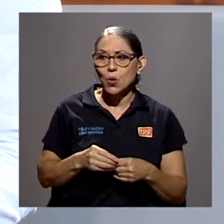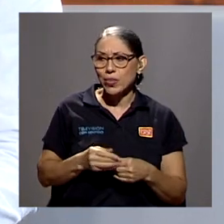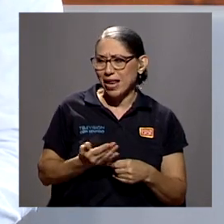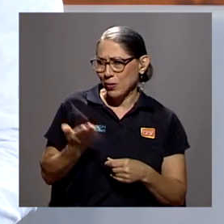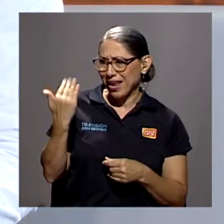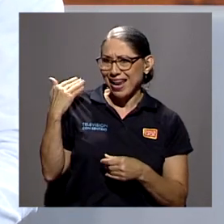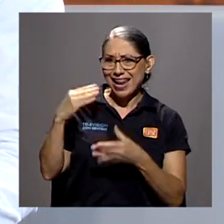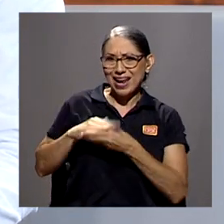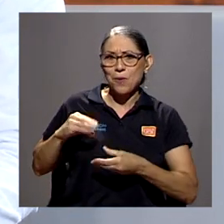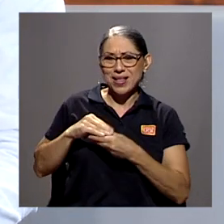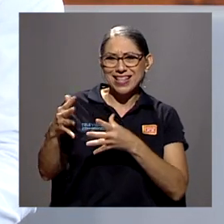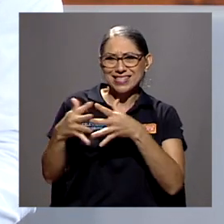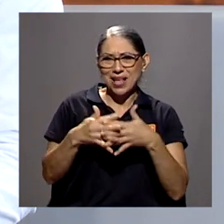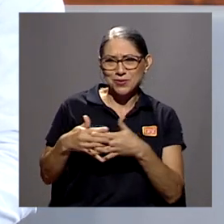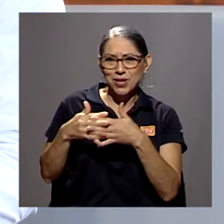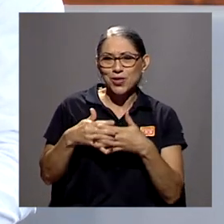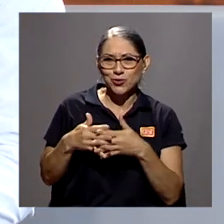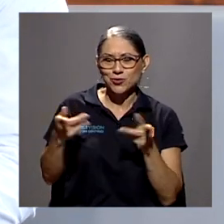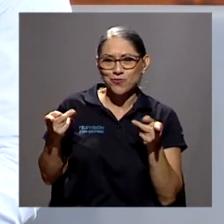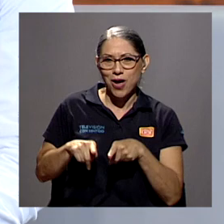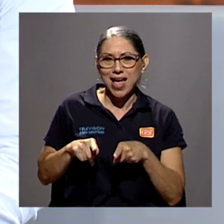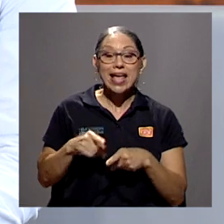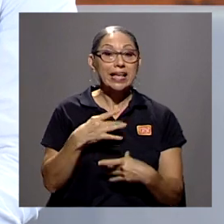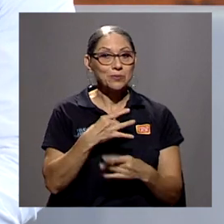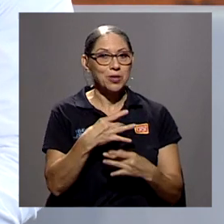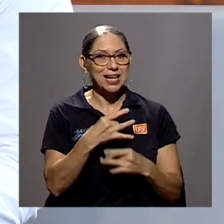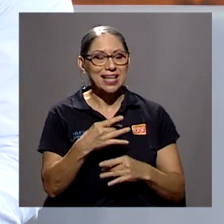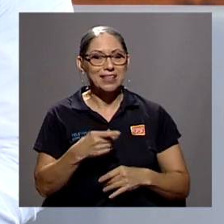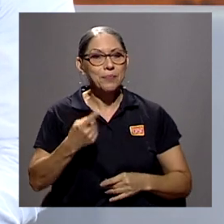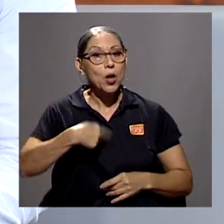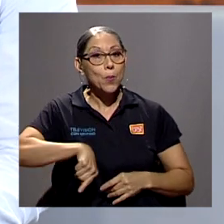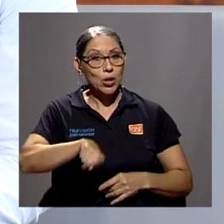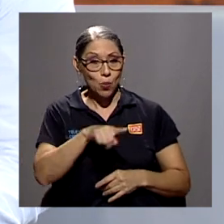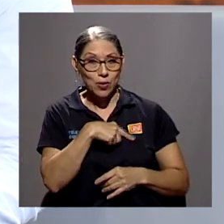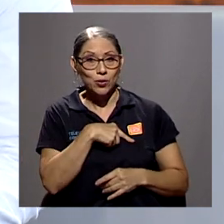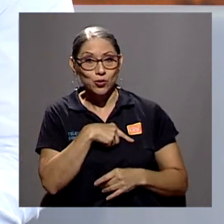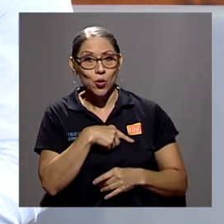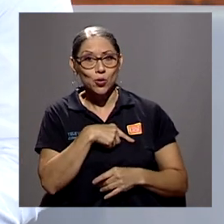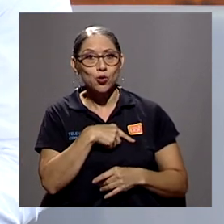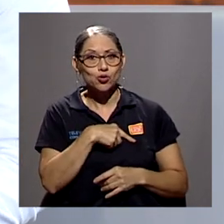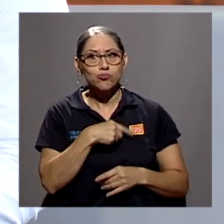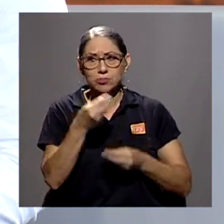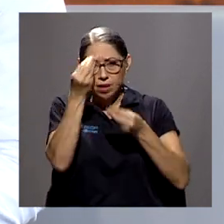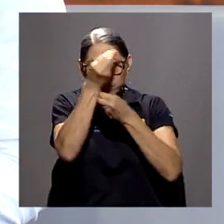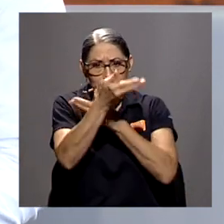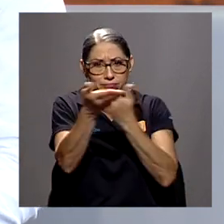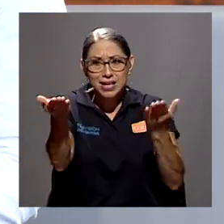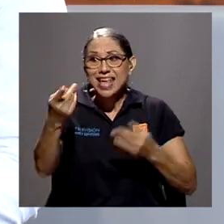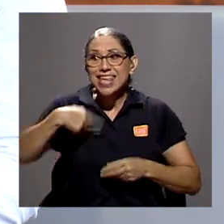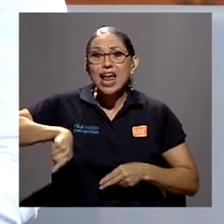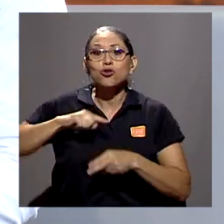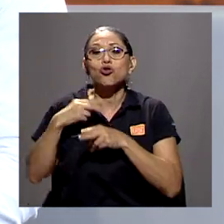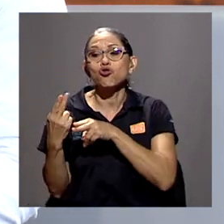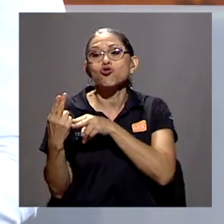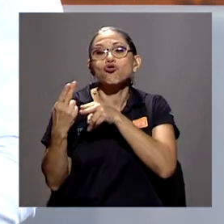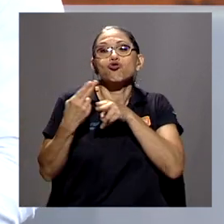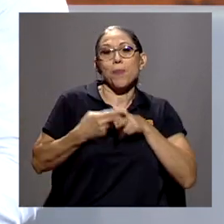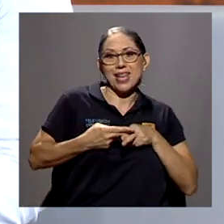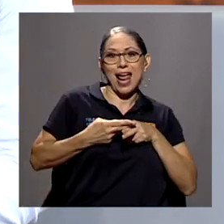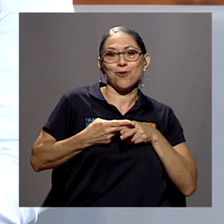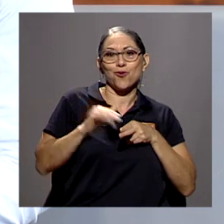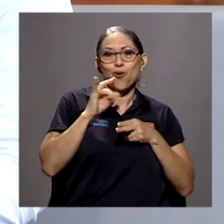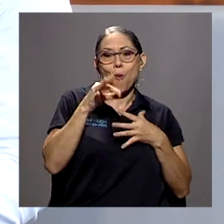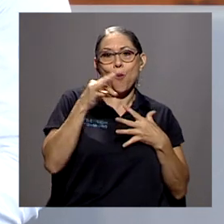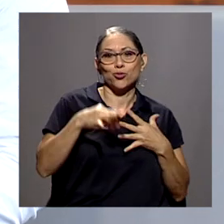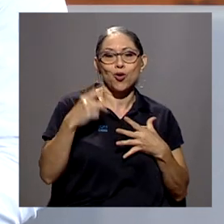desde eeuu es muy interesante porque cuando nosotros sacamos y anunciamos que es muy nominados para el grammy a